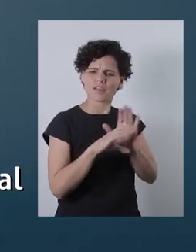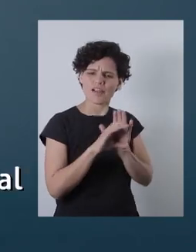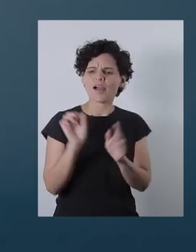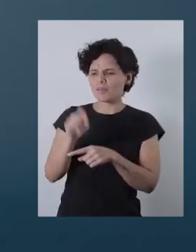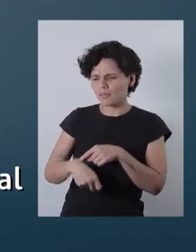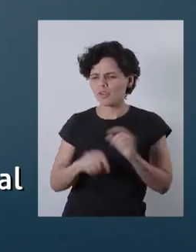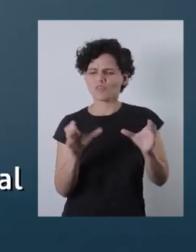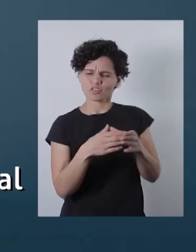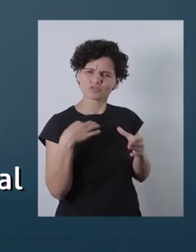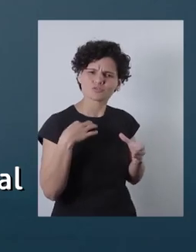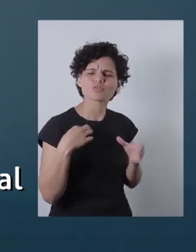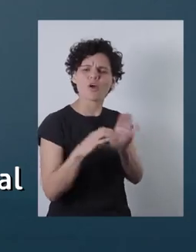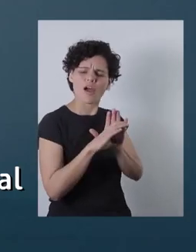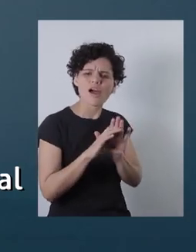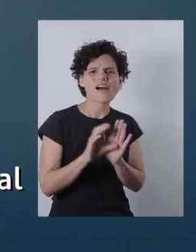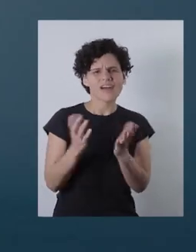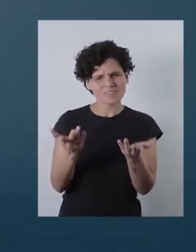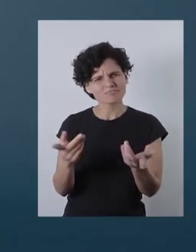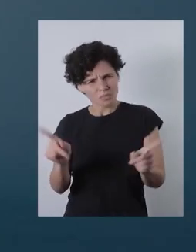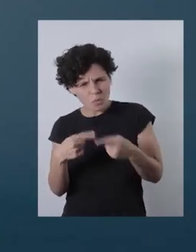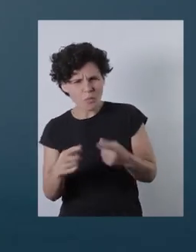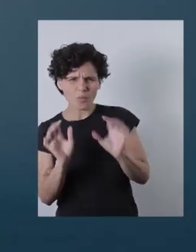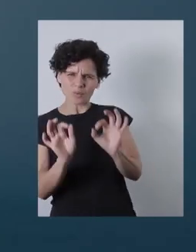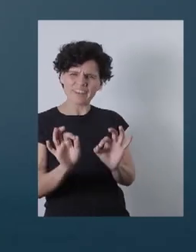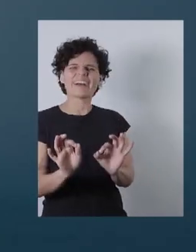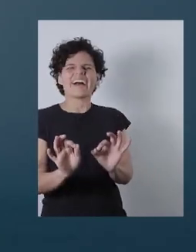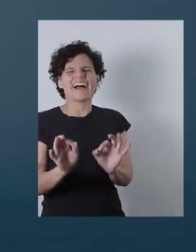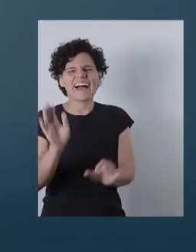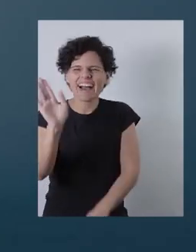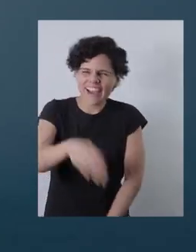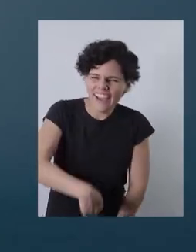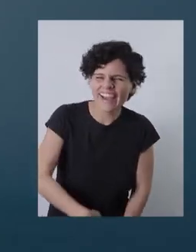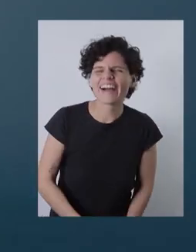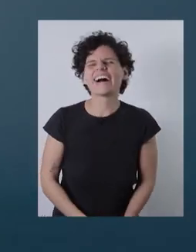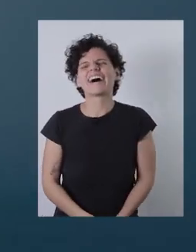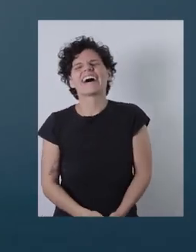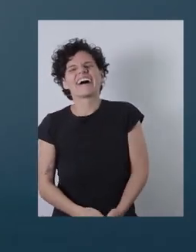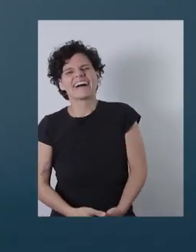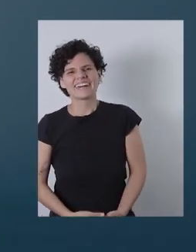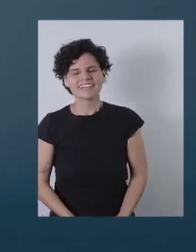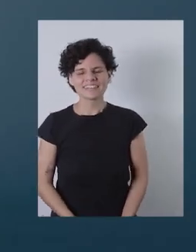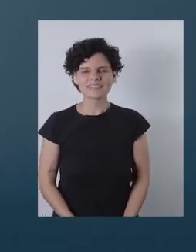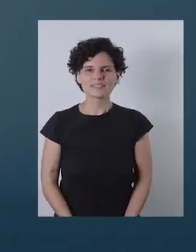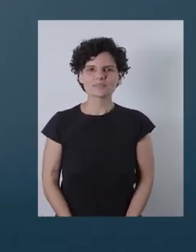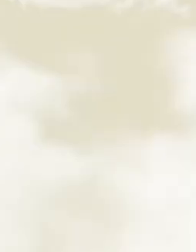convención constitucional. Apruebo convención constitucional. Da pa' tema. Ah, son.